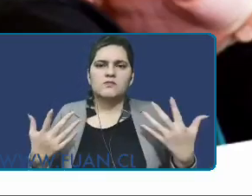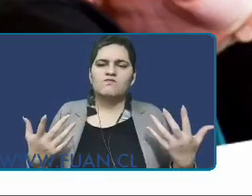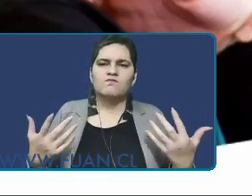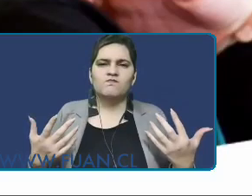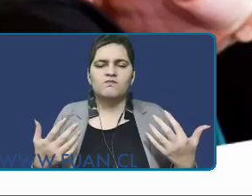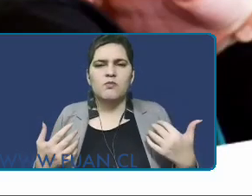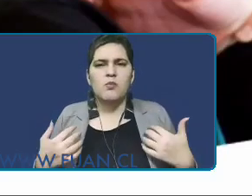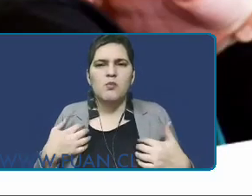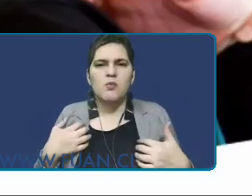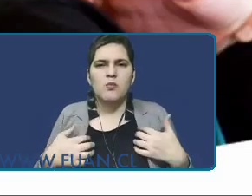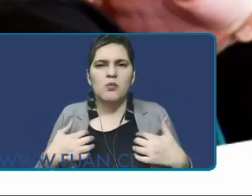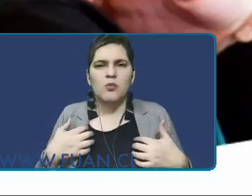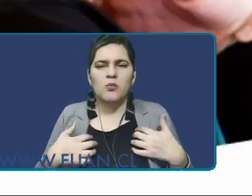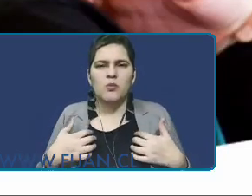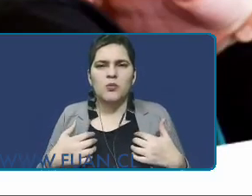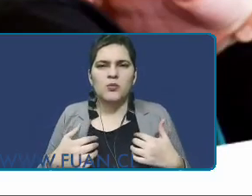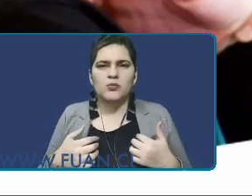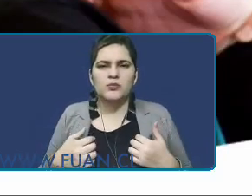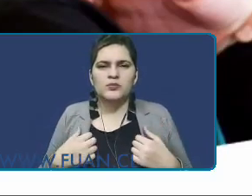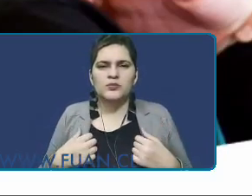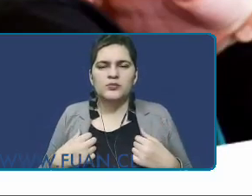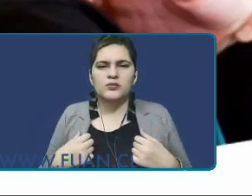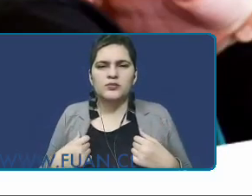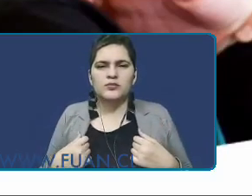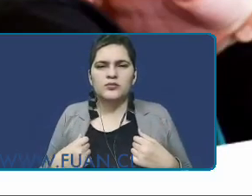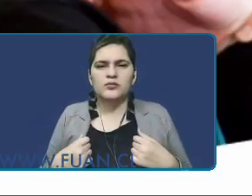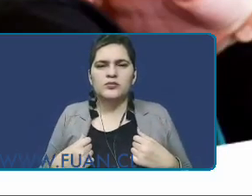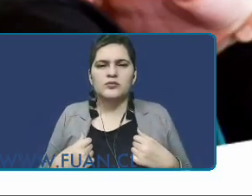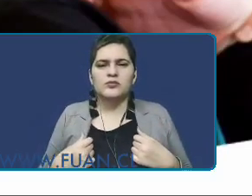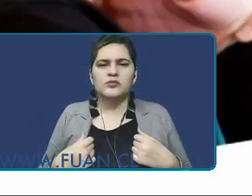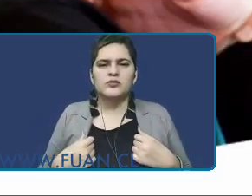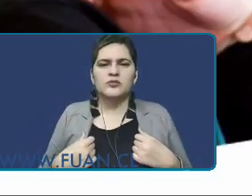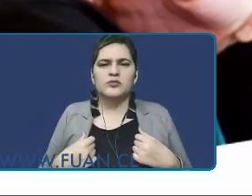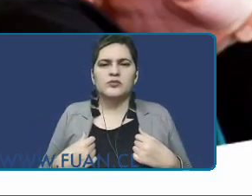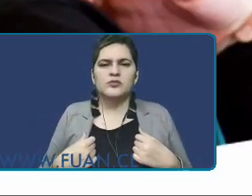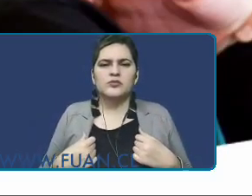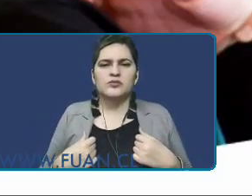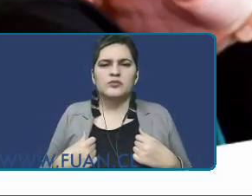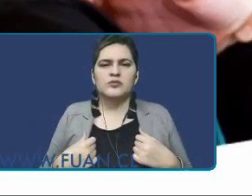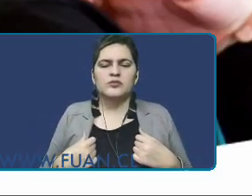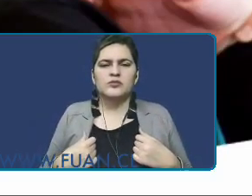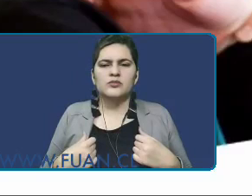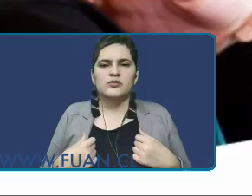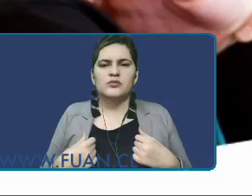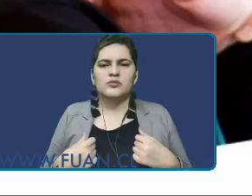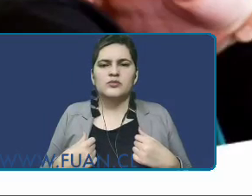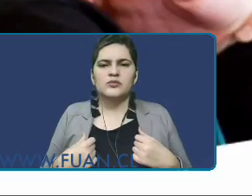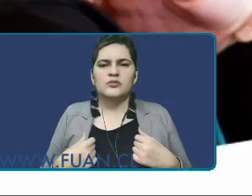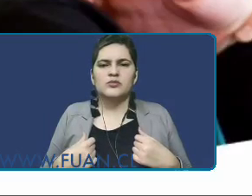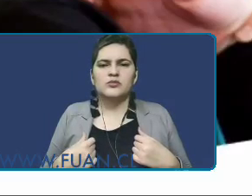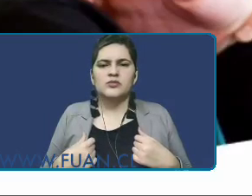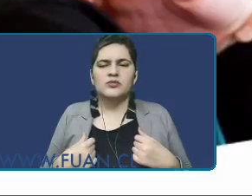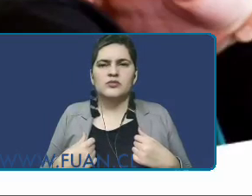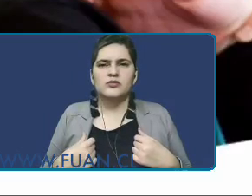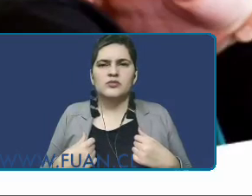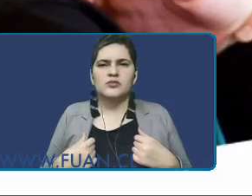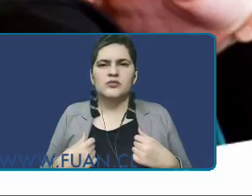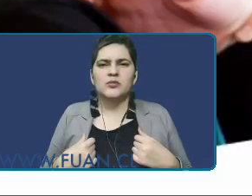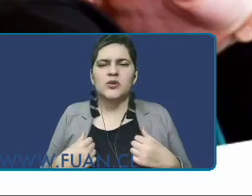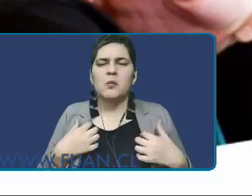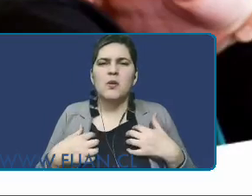calor de los alimentos o no tolero la sensación que me provocan en la boca, porque es mucha o porque es poca. Entonces,